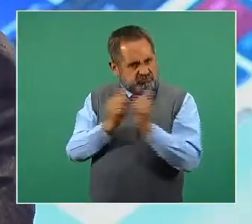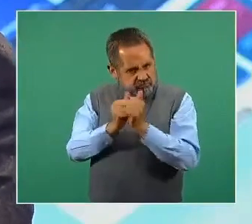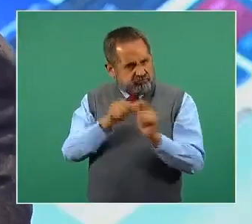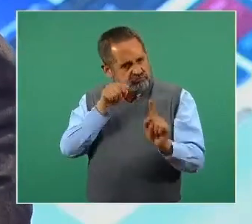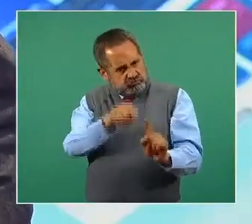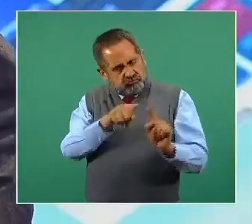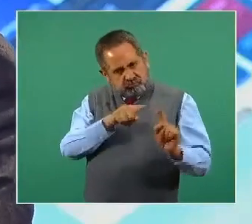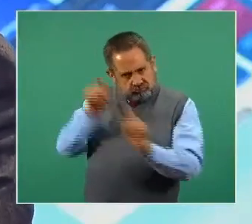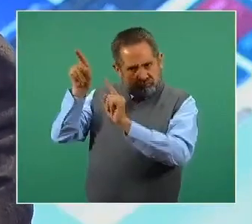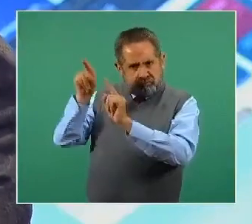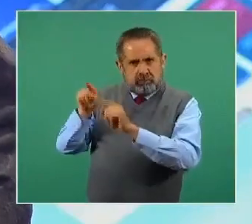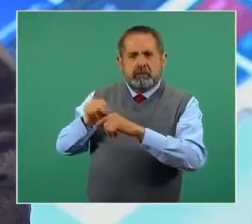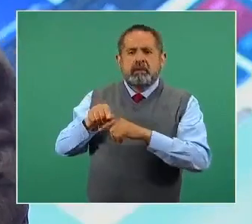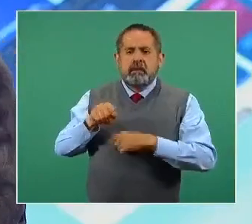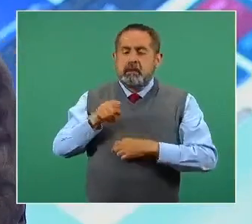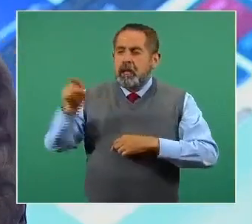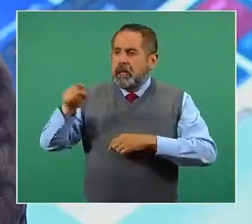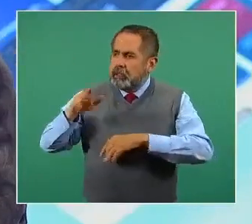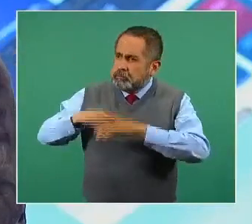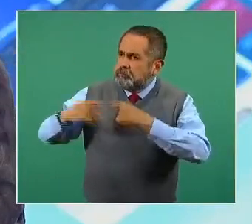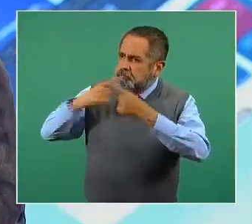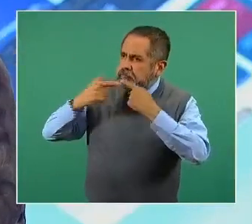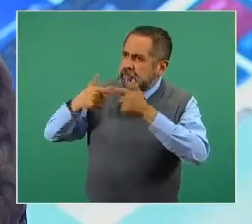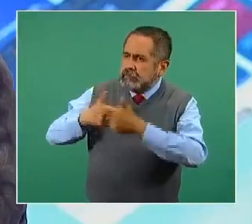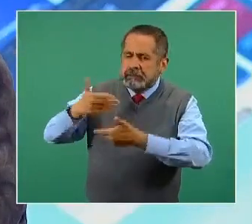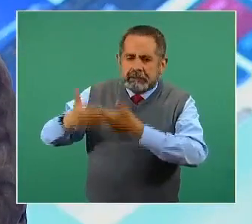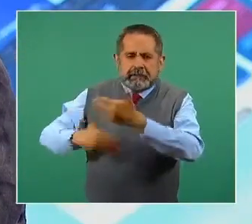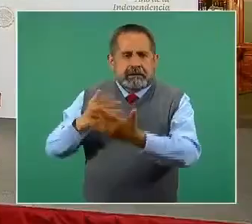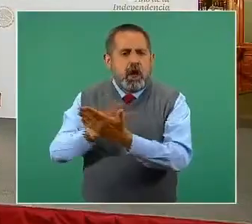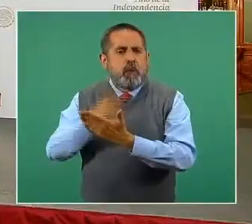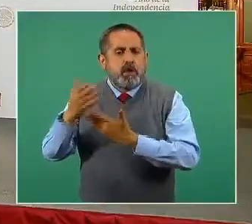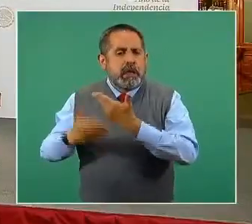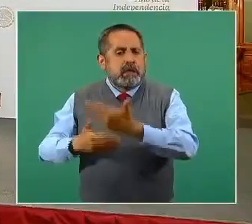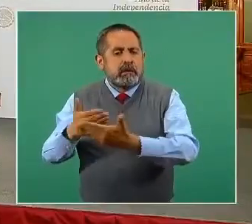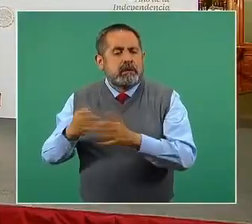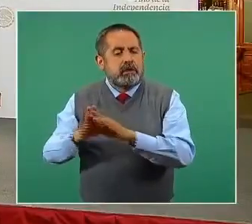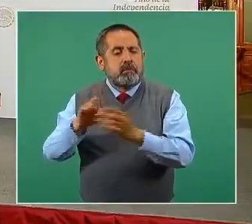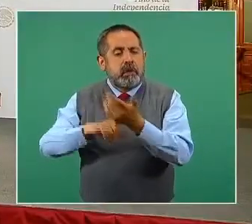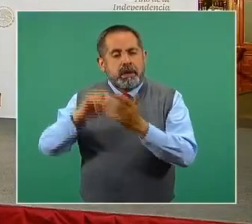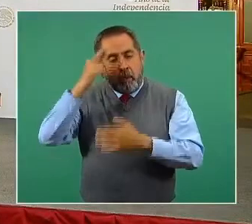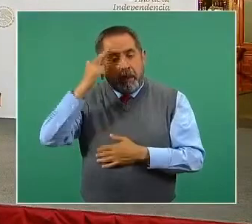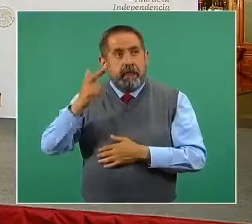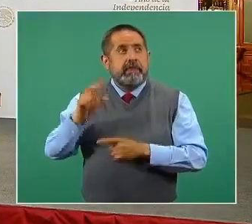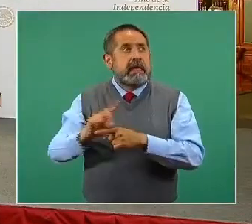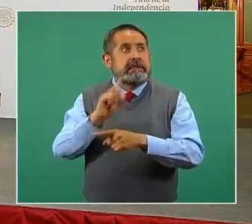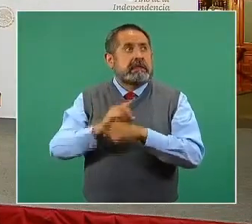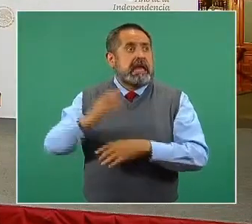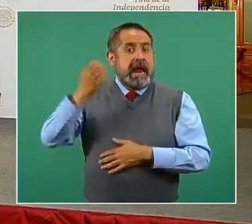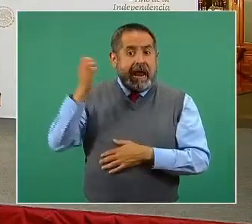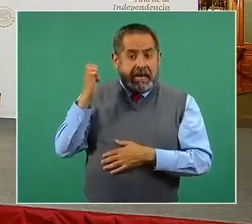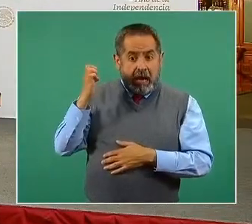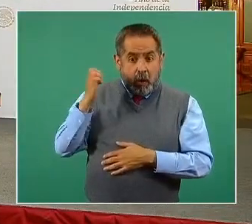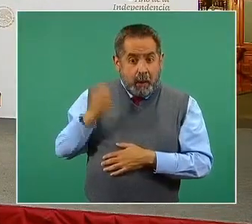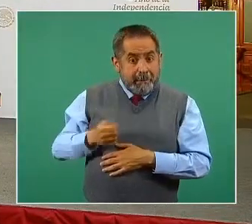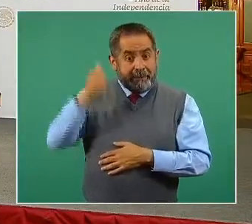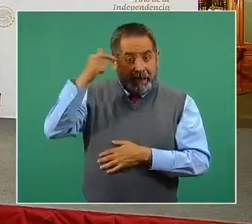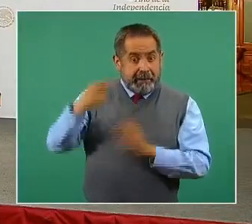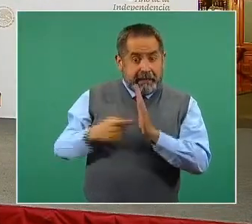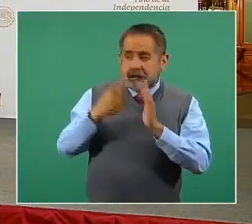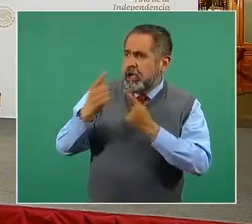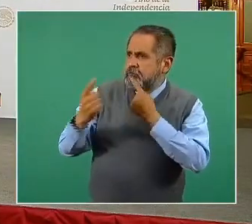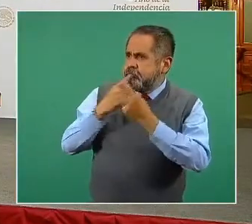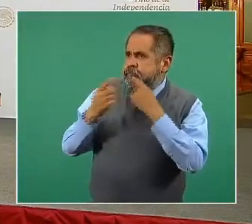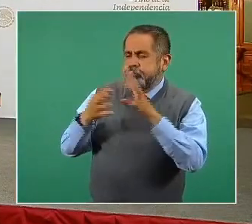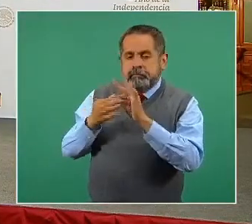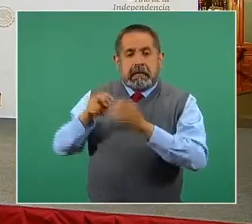de seguir avanzando en el proyecto que empezamos a establecer desde enero, cuando tuvimos las conversaciones